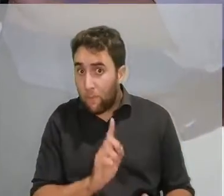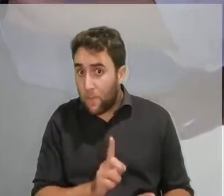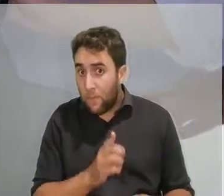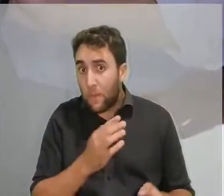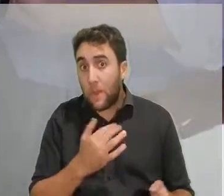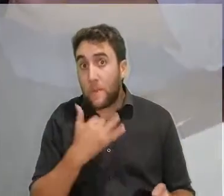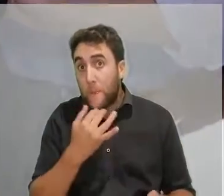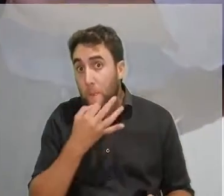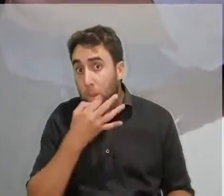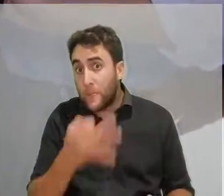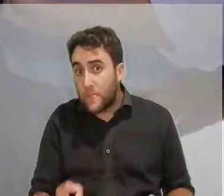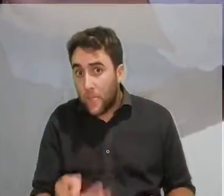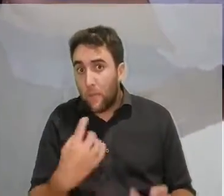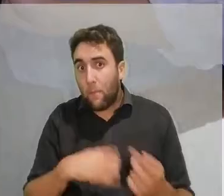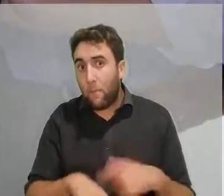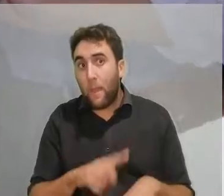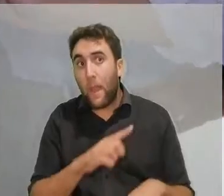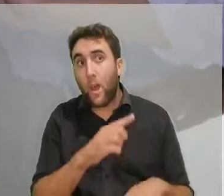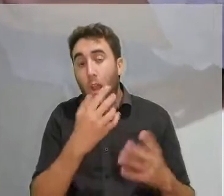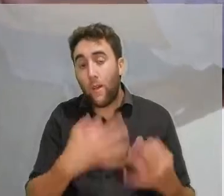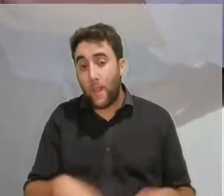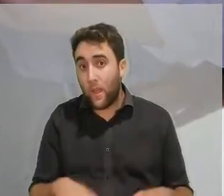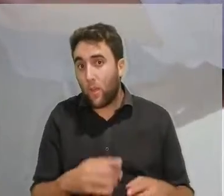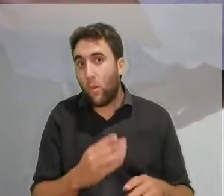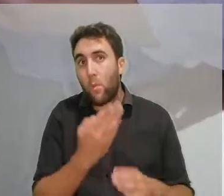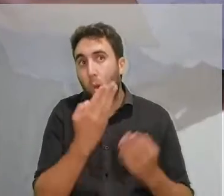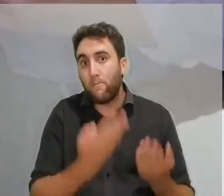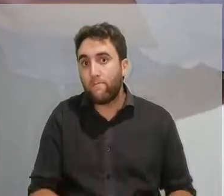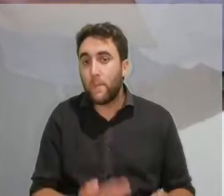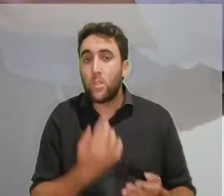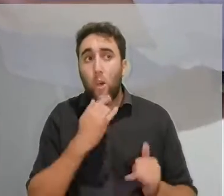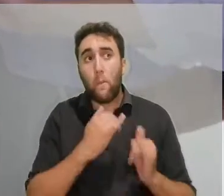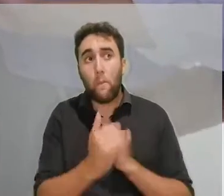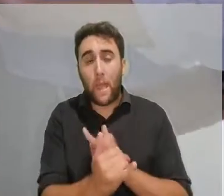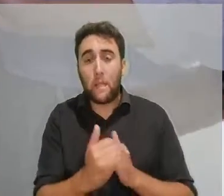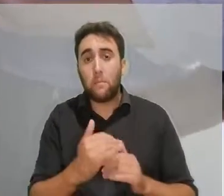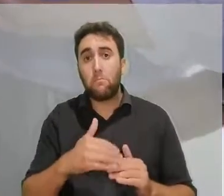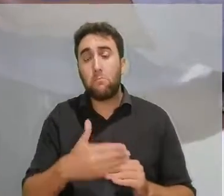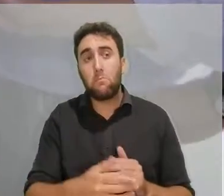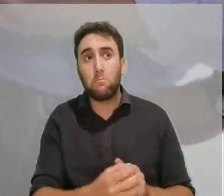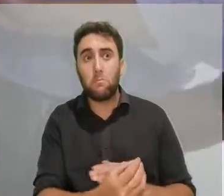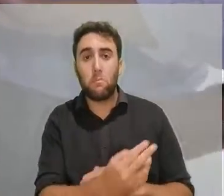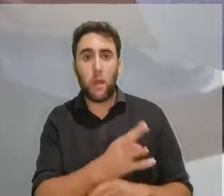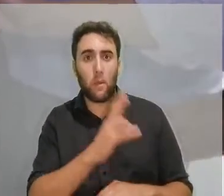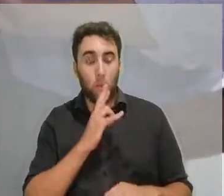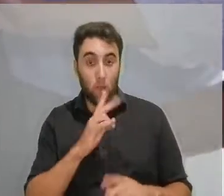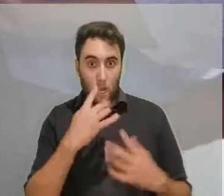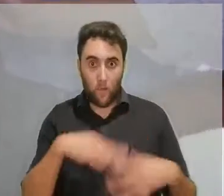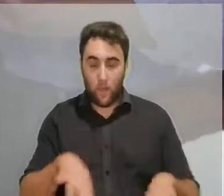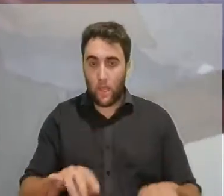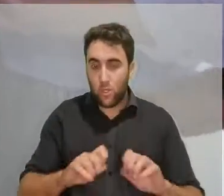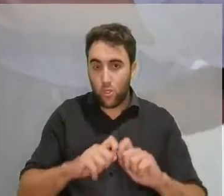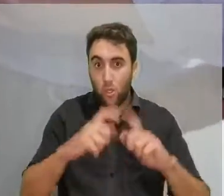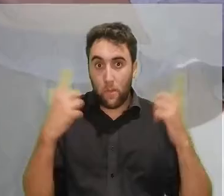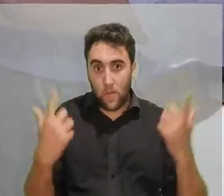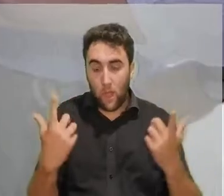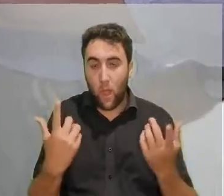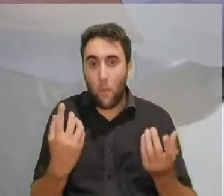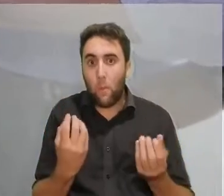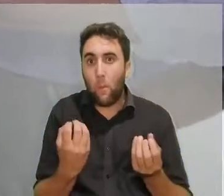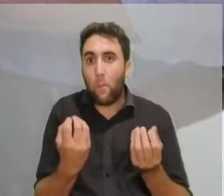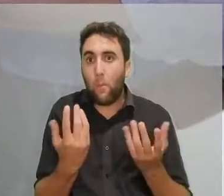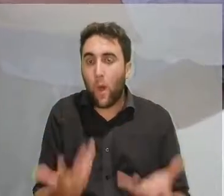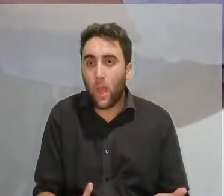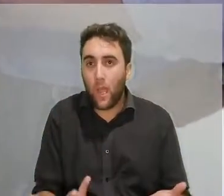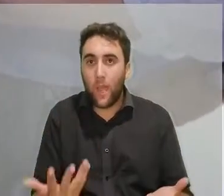fue, no sé si lo puedo decir, hablar particularmente por mail con ella, me contestó, lo cual me